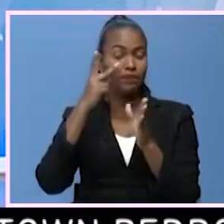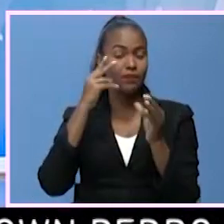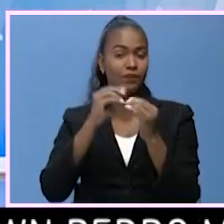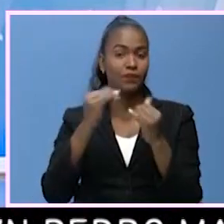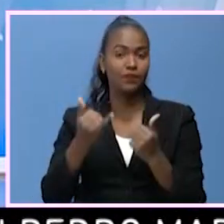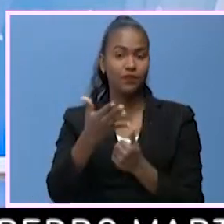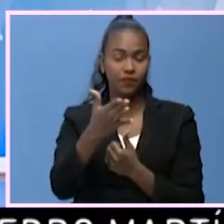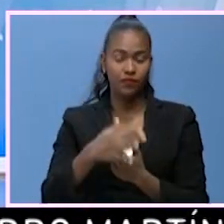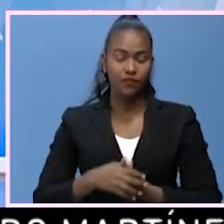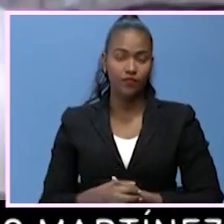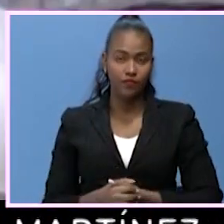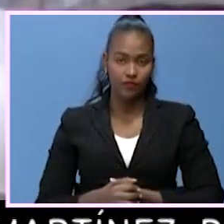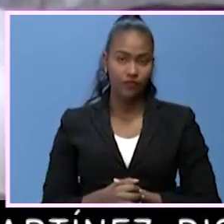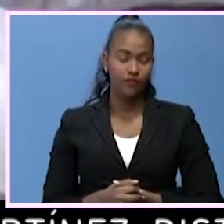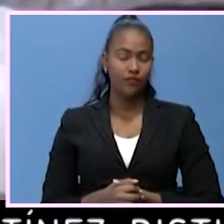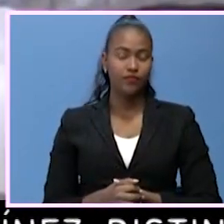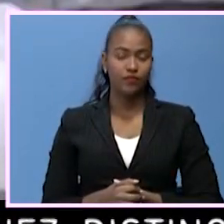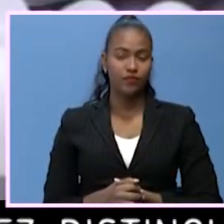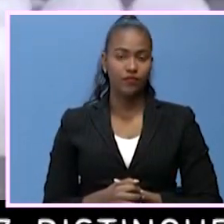tiene la historia.